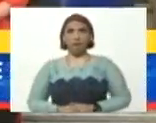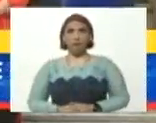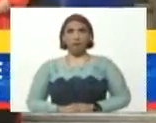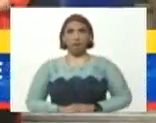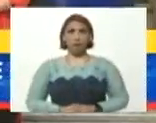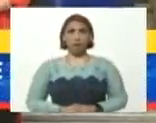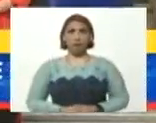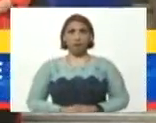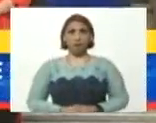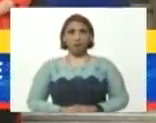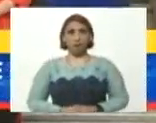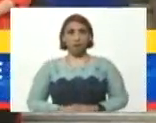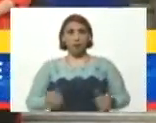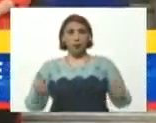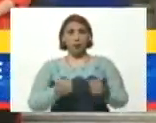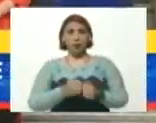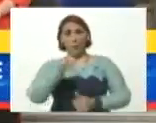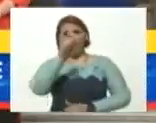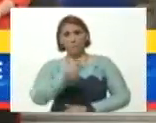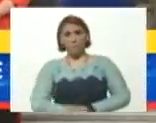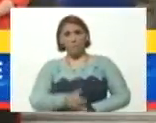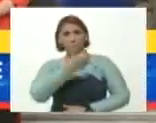con el presidente de la FIFA,